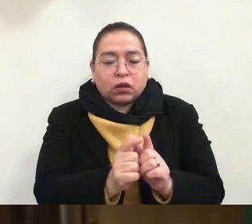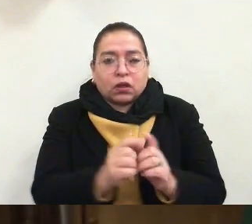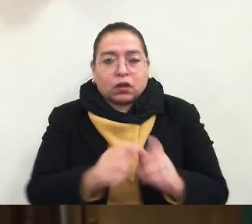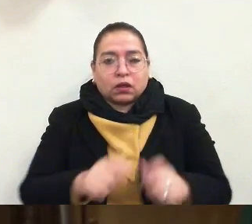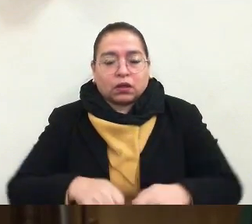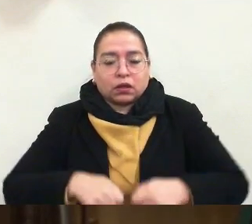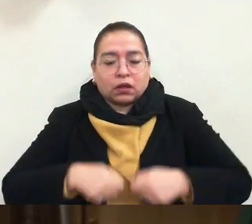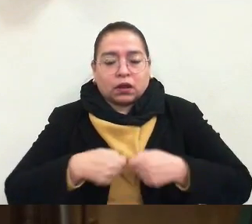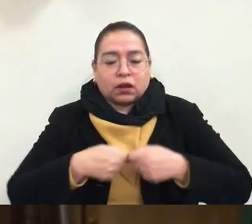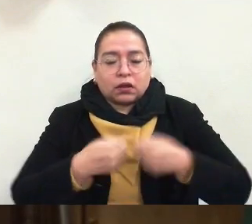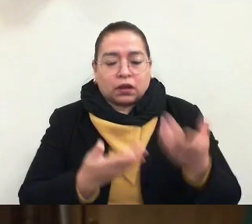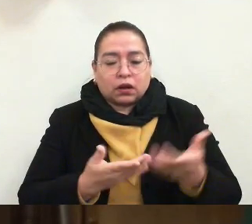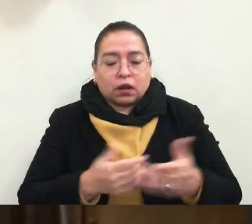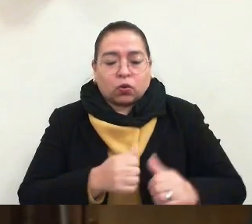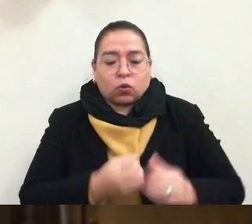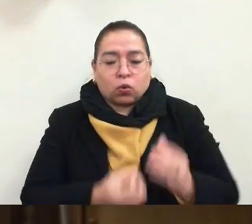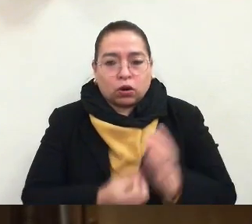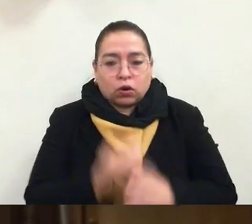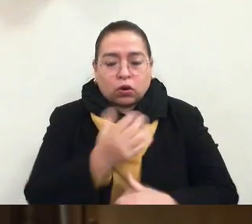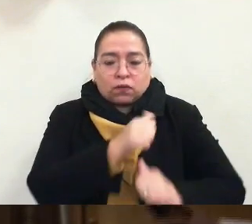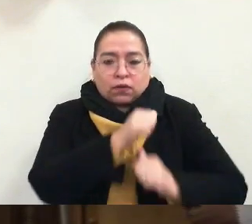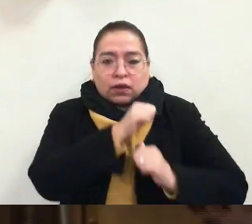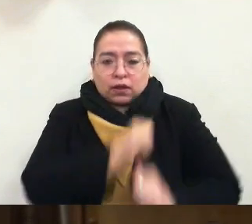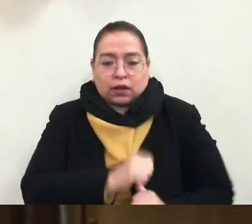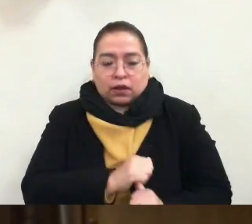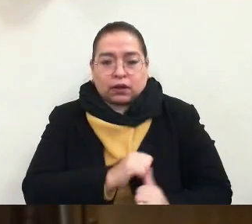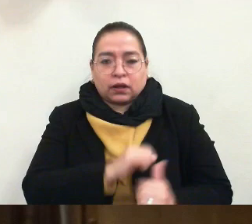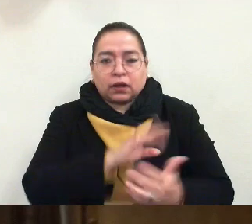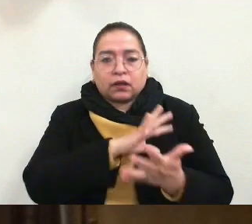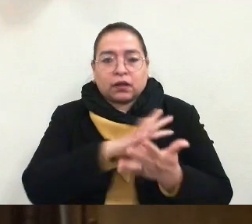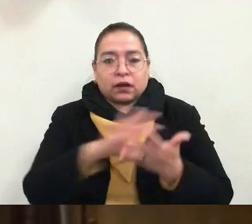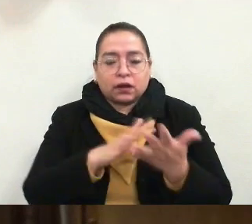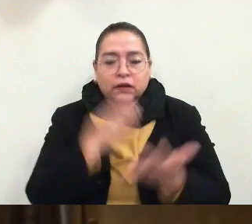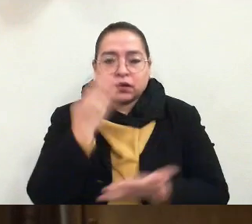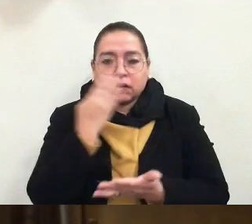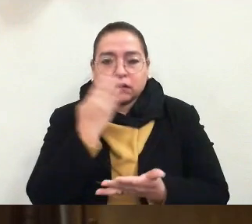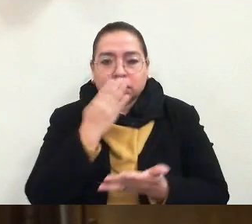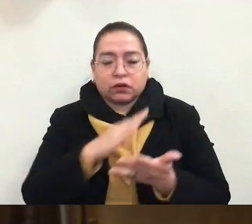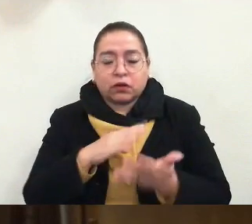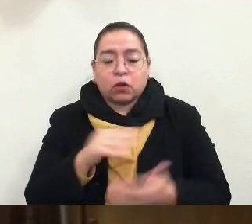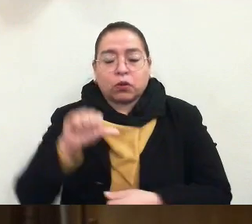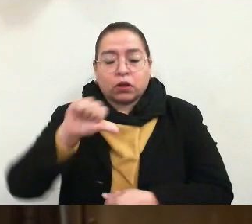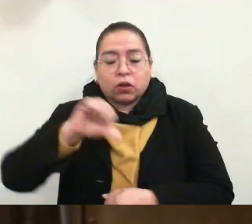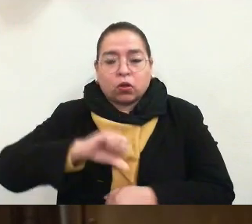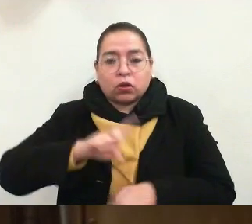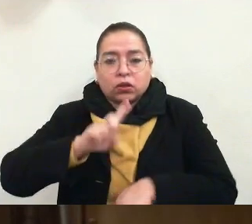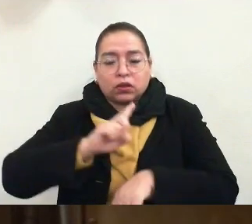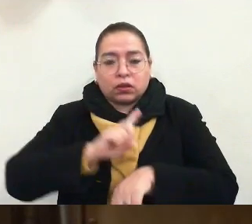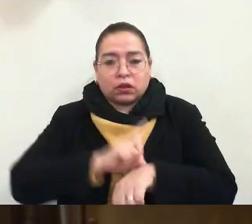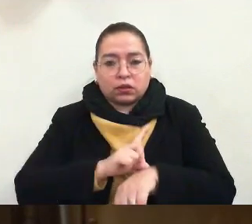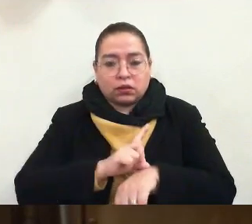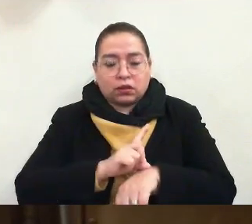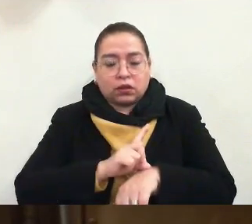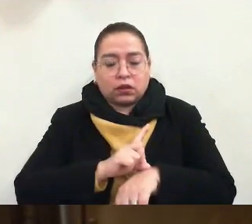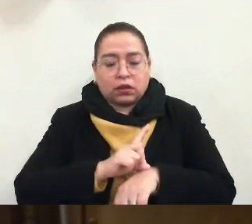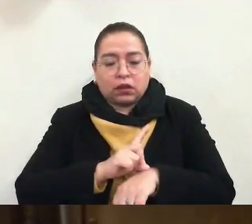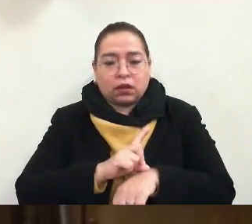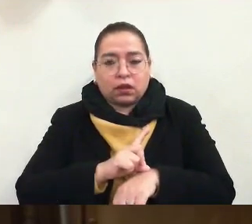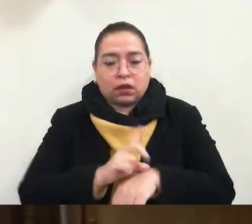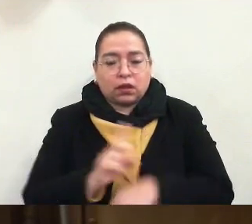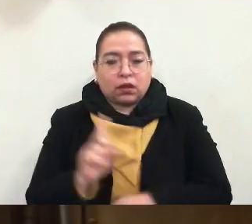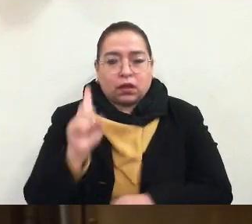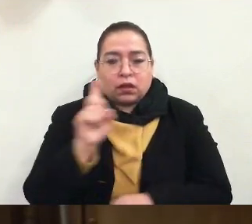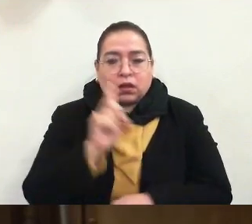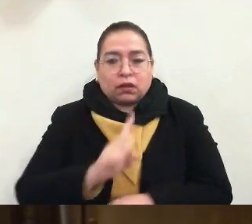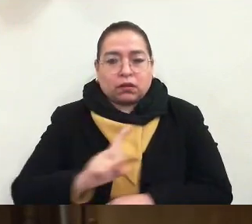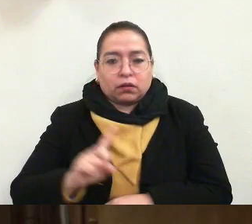Con motivo del día de hoy que la Iglesia celebra el